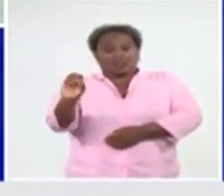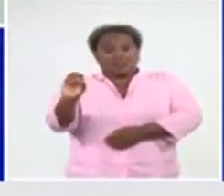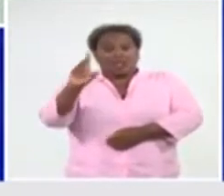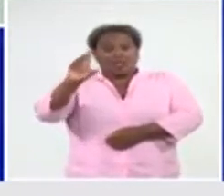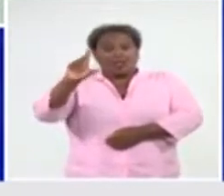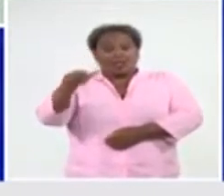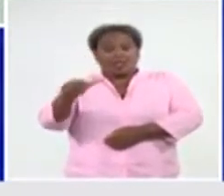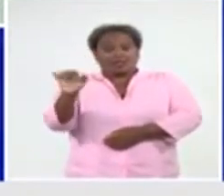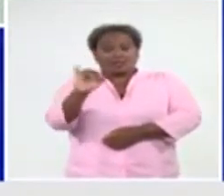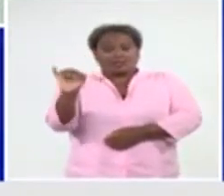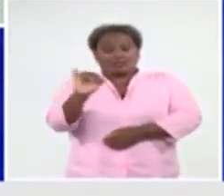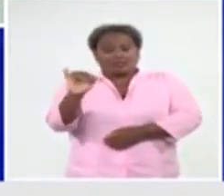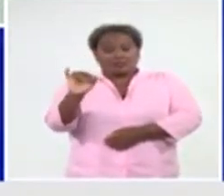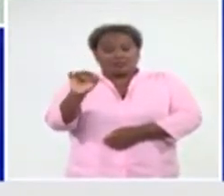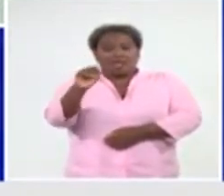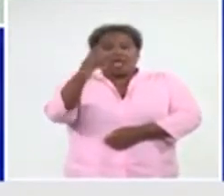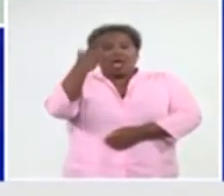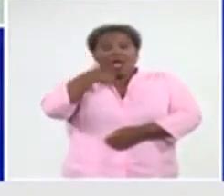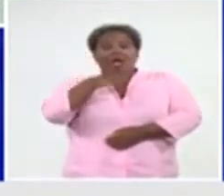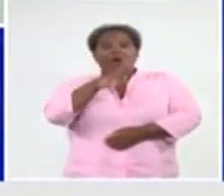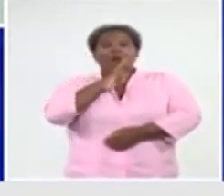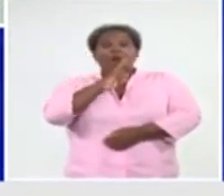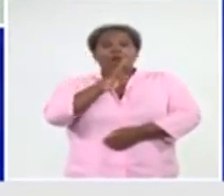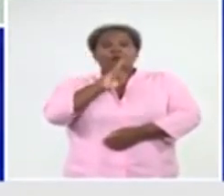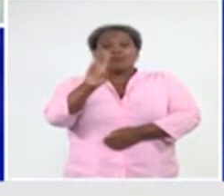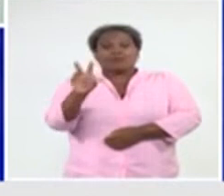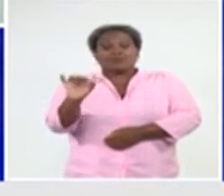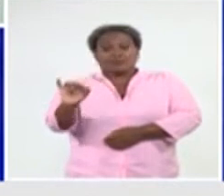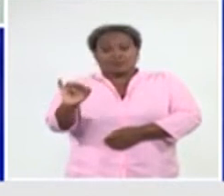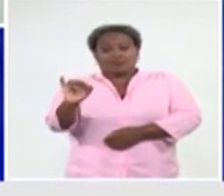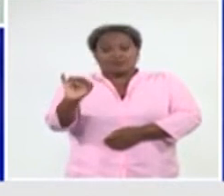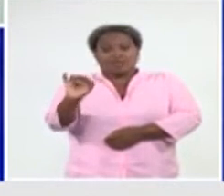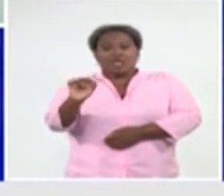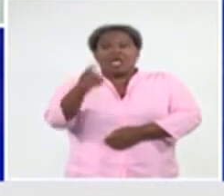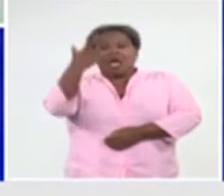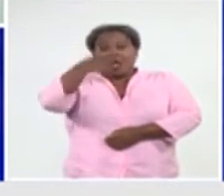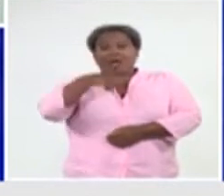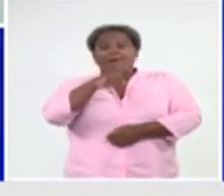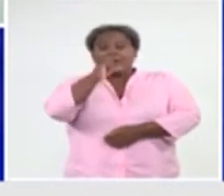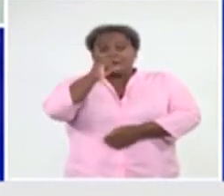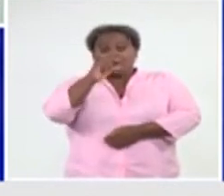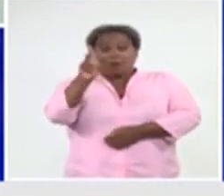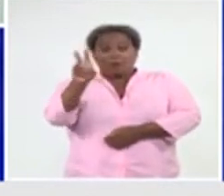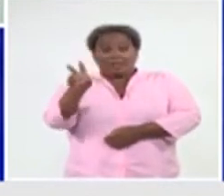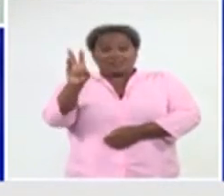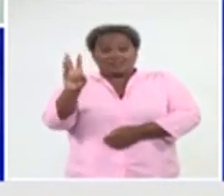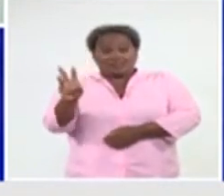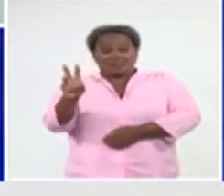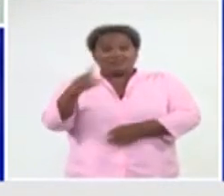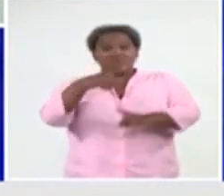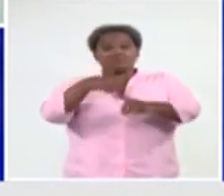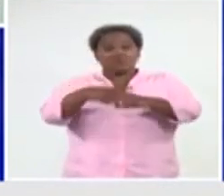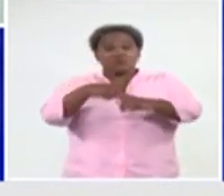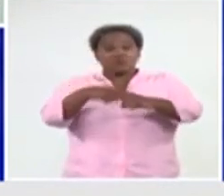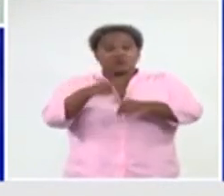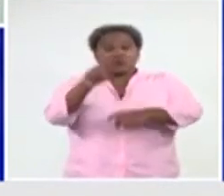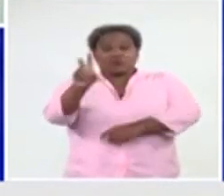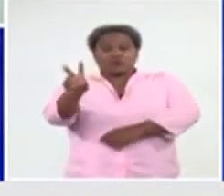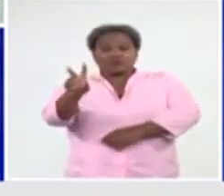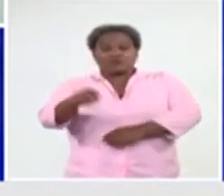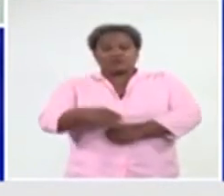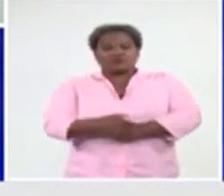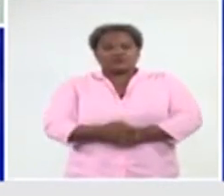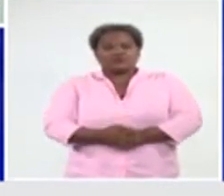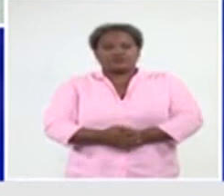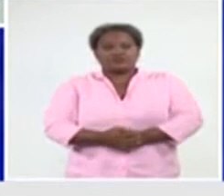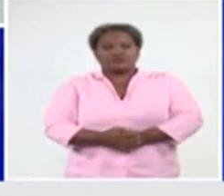66, Aguada de Pasajeros 26, Abreu 23 y en Cruces se diagnostican 12 casos en el